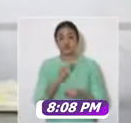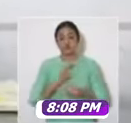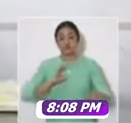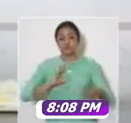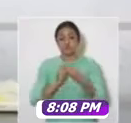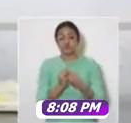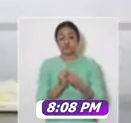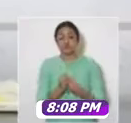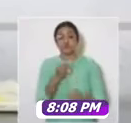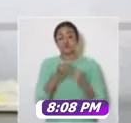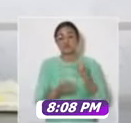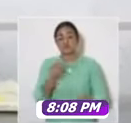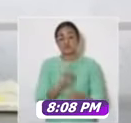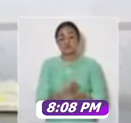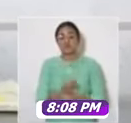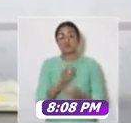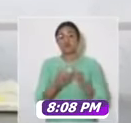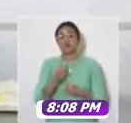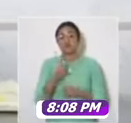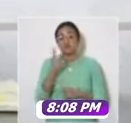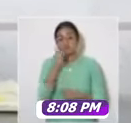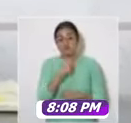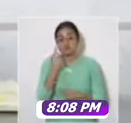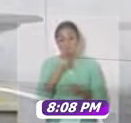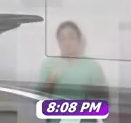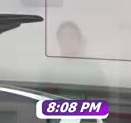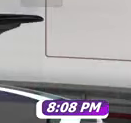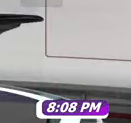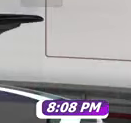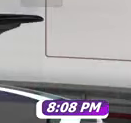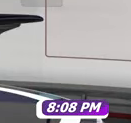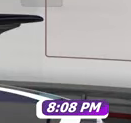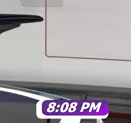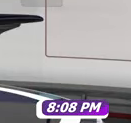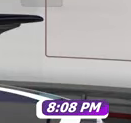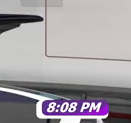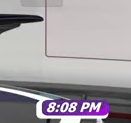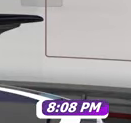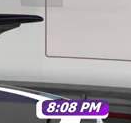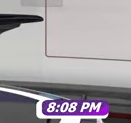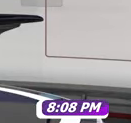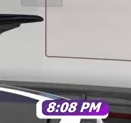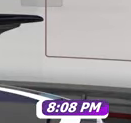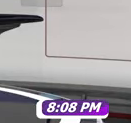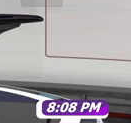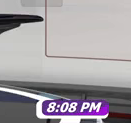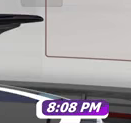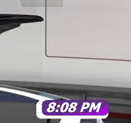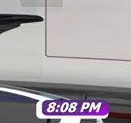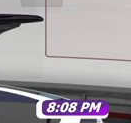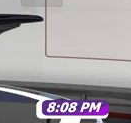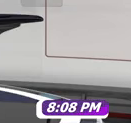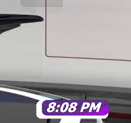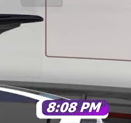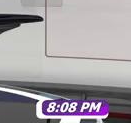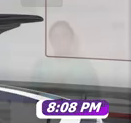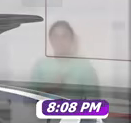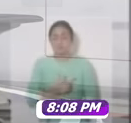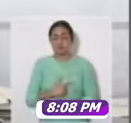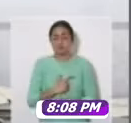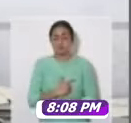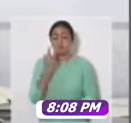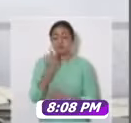el acumulado de fin de semana, en las últimas 72 horas. Es cuanto. Y ahí está. Y por otra parte, el gobernador de Puebla, Luis